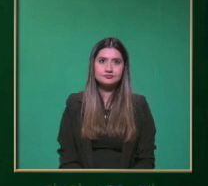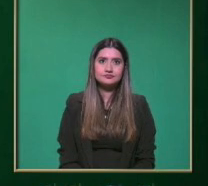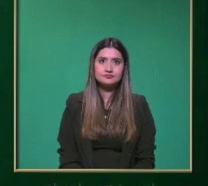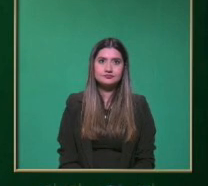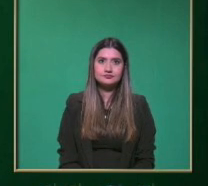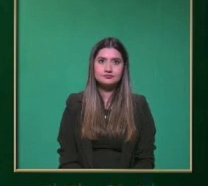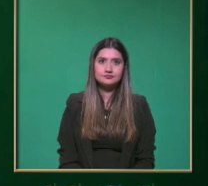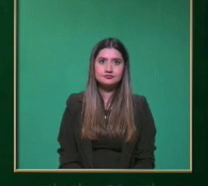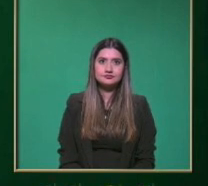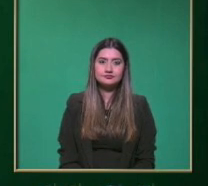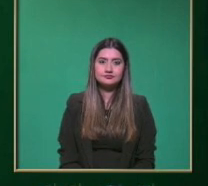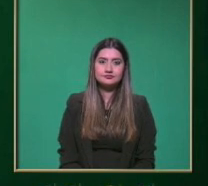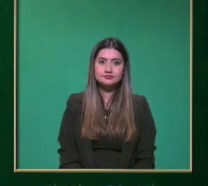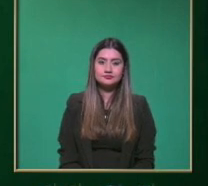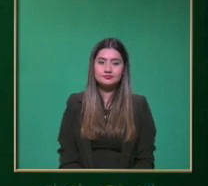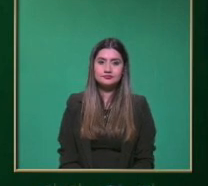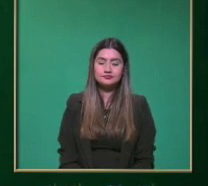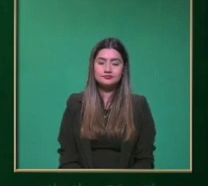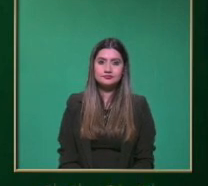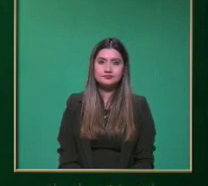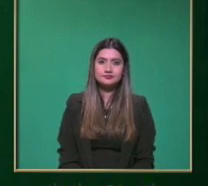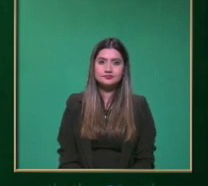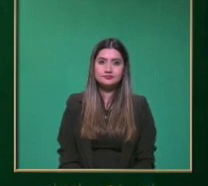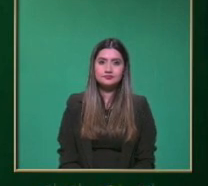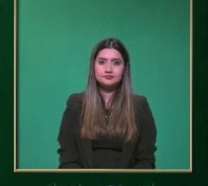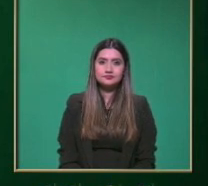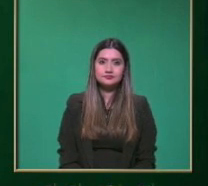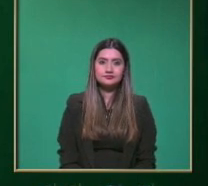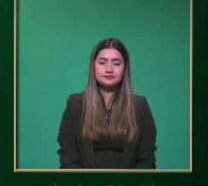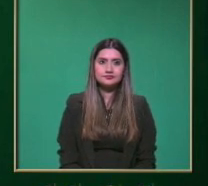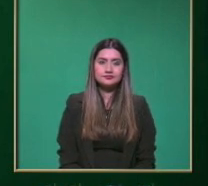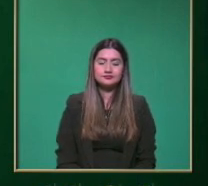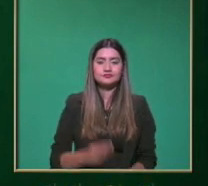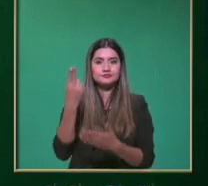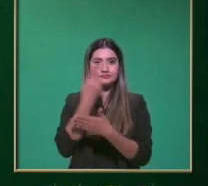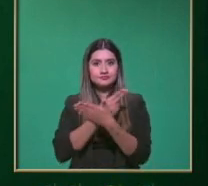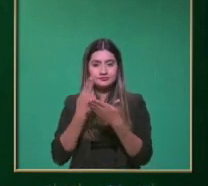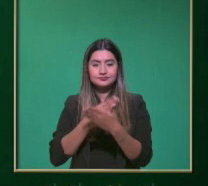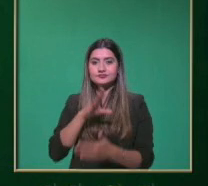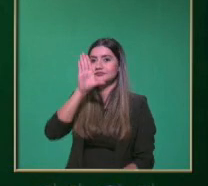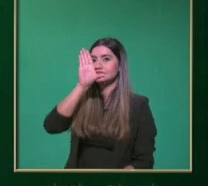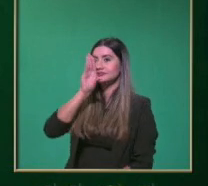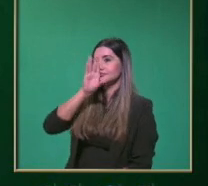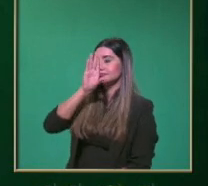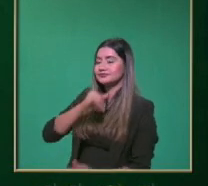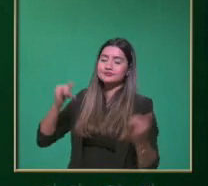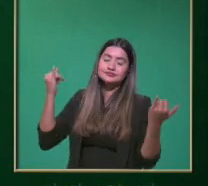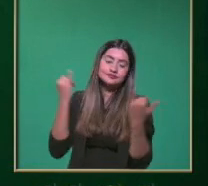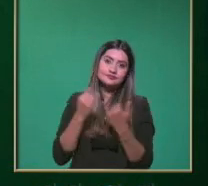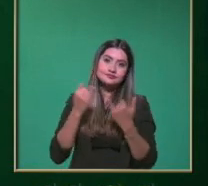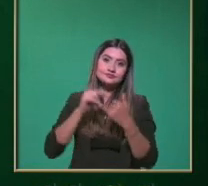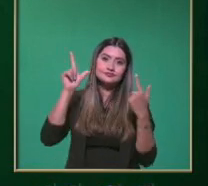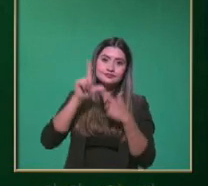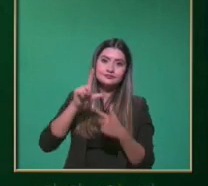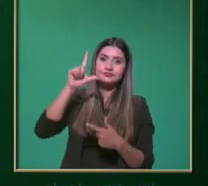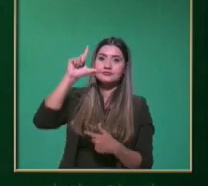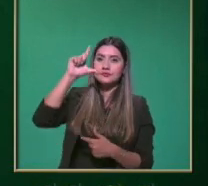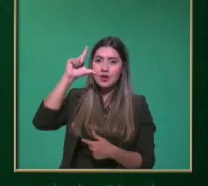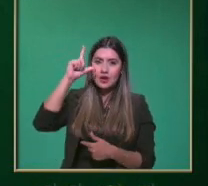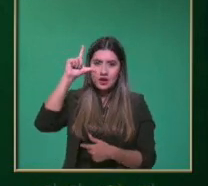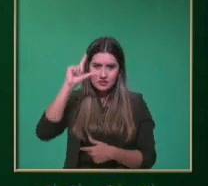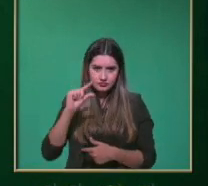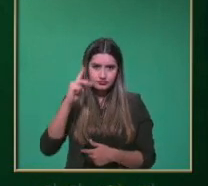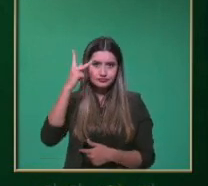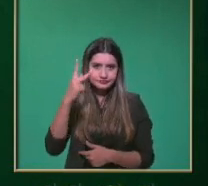con la maestra la palabra pato y dibujan el pato. Después hacen la letra P en una hoja en